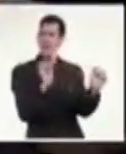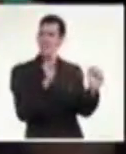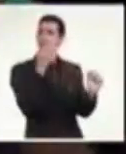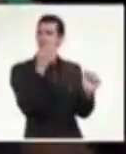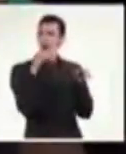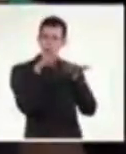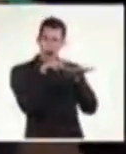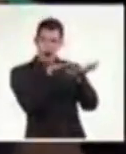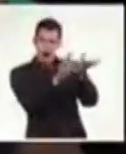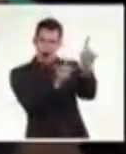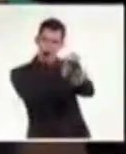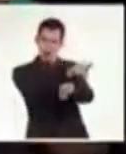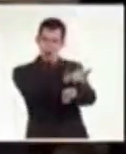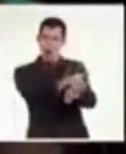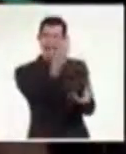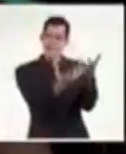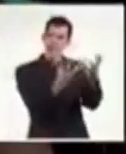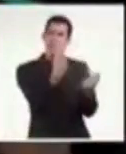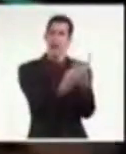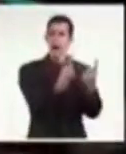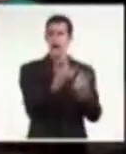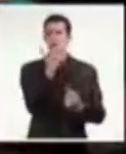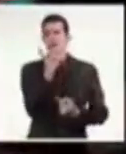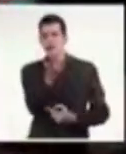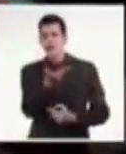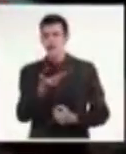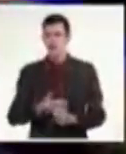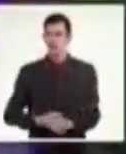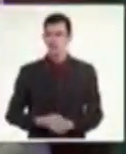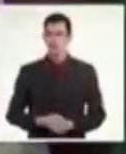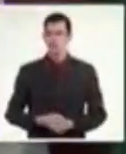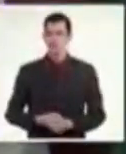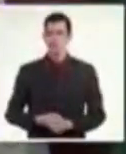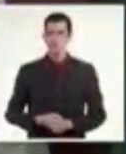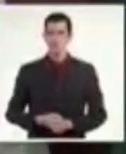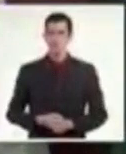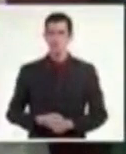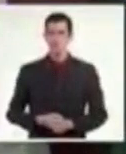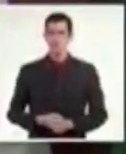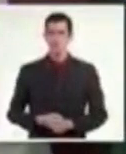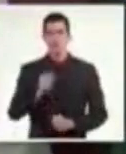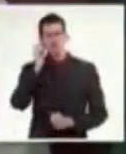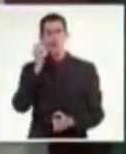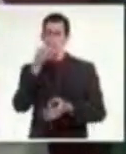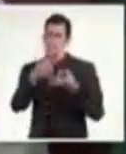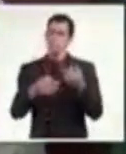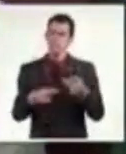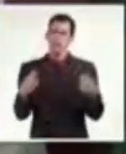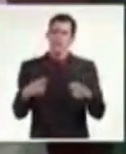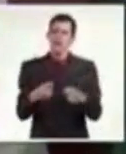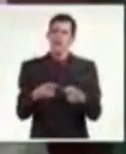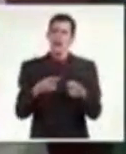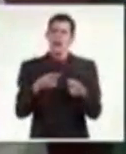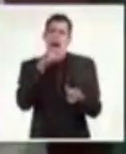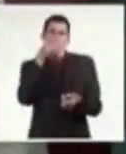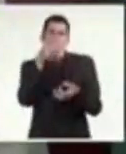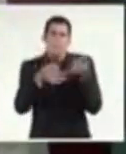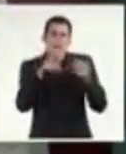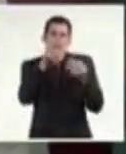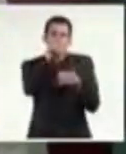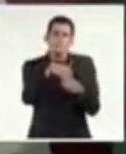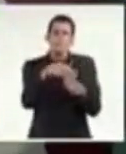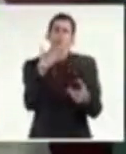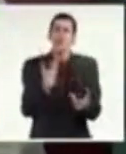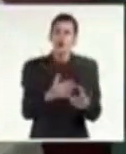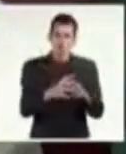la violencia insiste en la necesidad de crear armas artesanales. Para encontrar el molotov, tirar piedra y